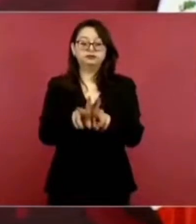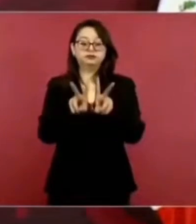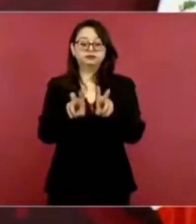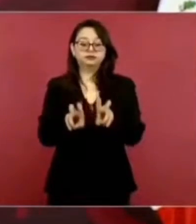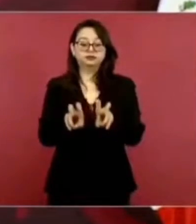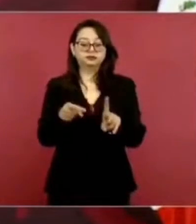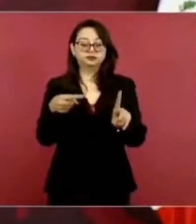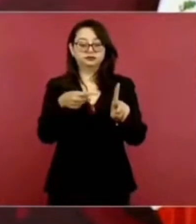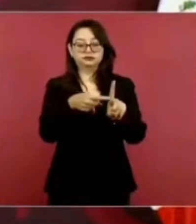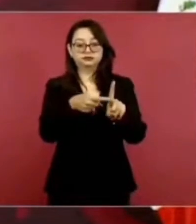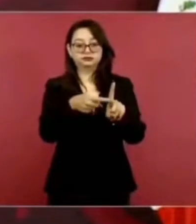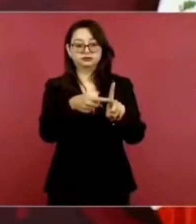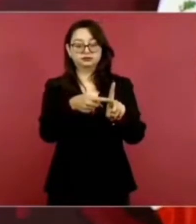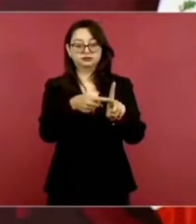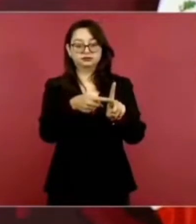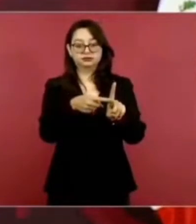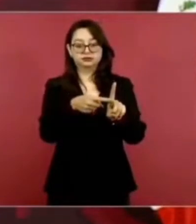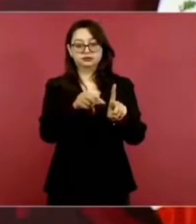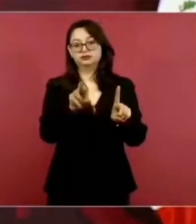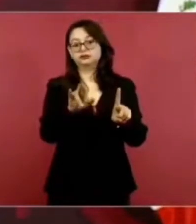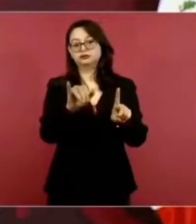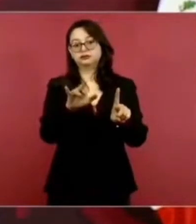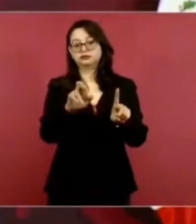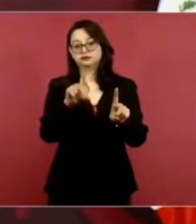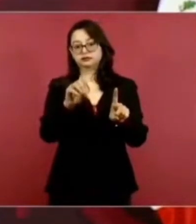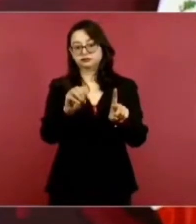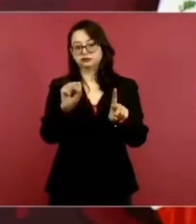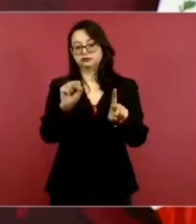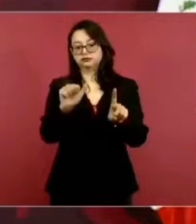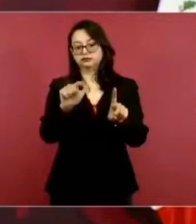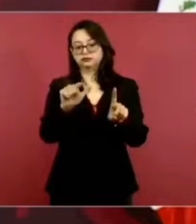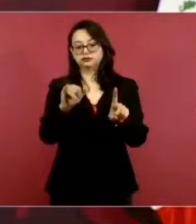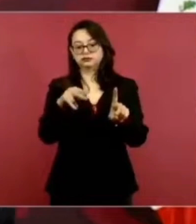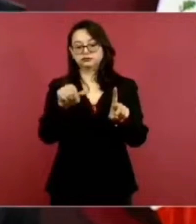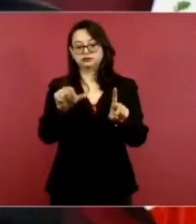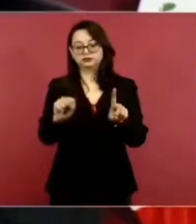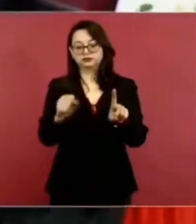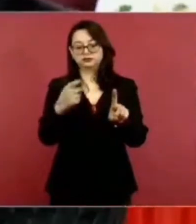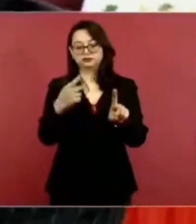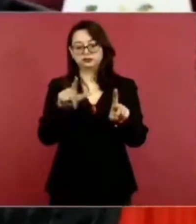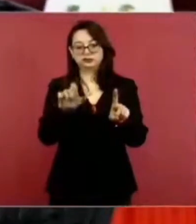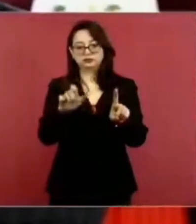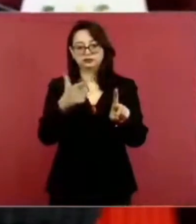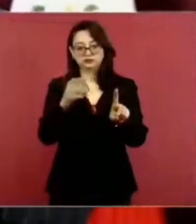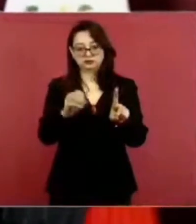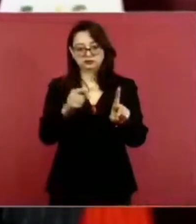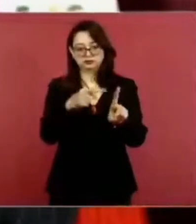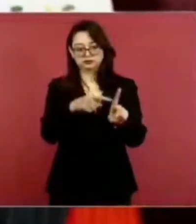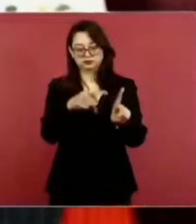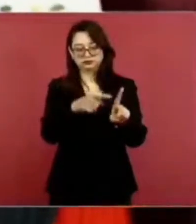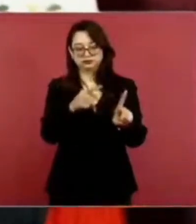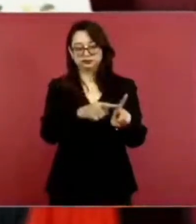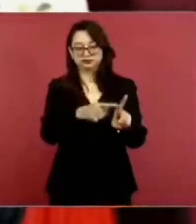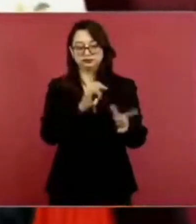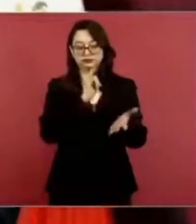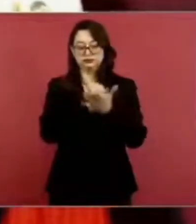Y Iztapalapa, donde supuestamente no pagan impuestos. Claro que pagan